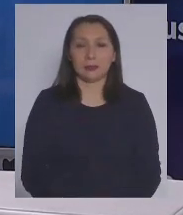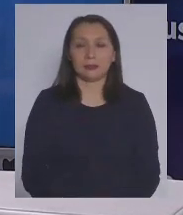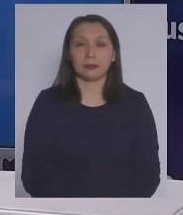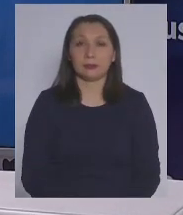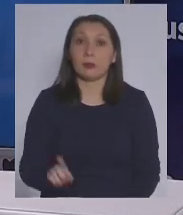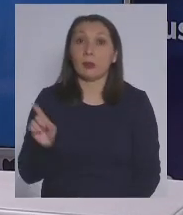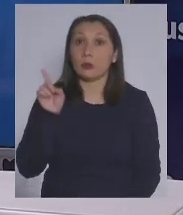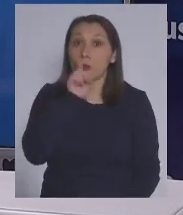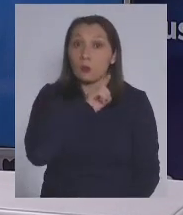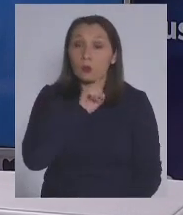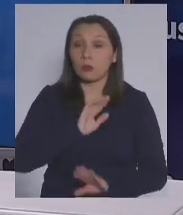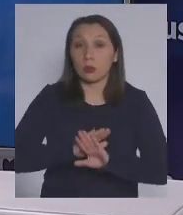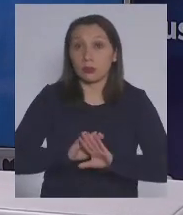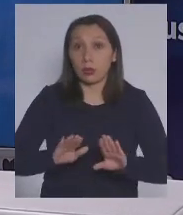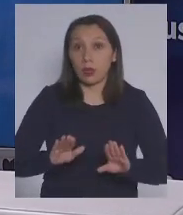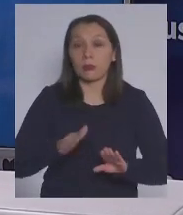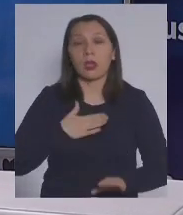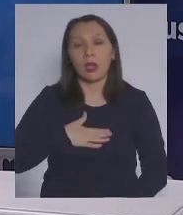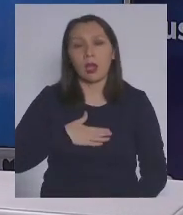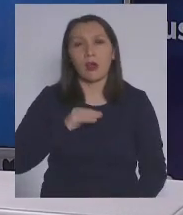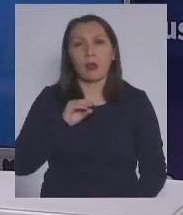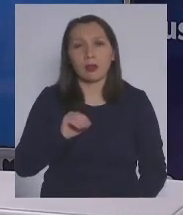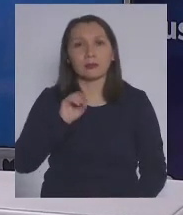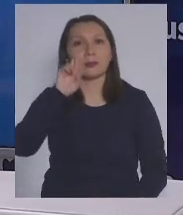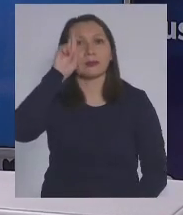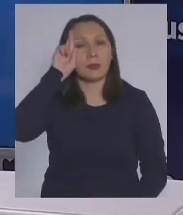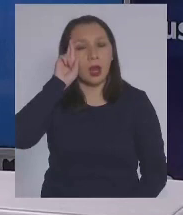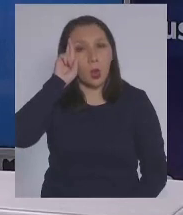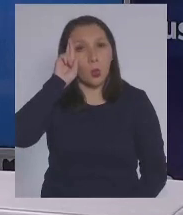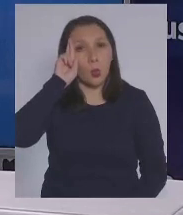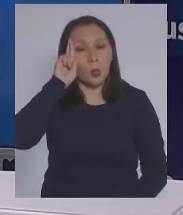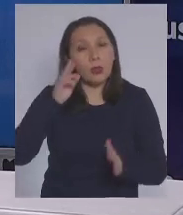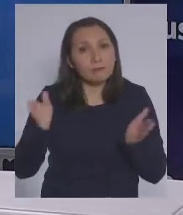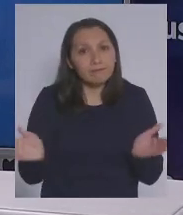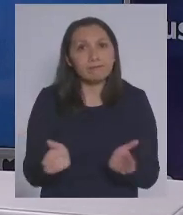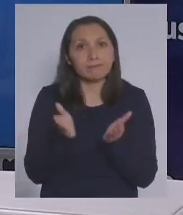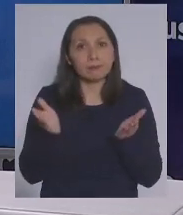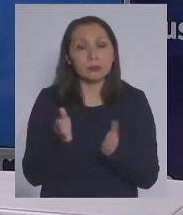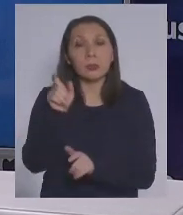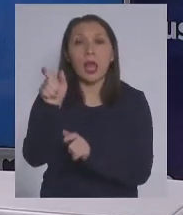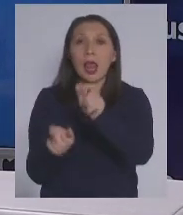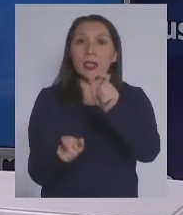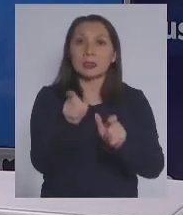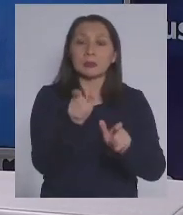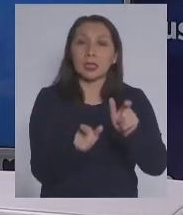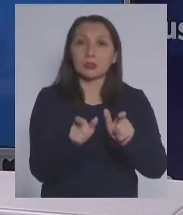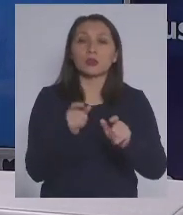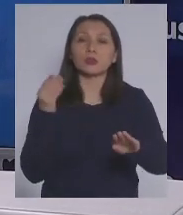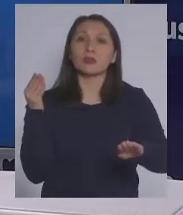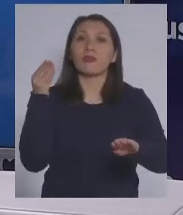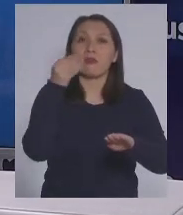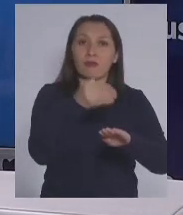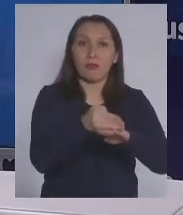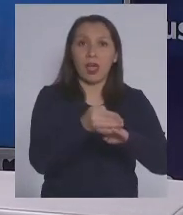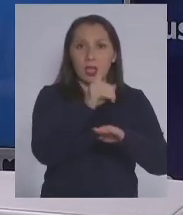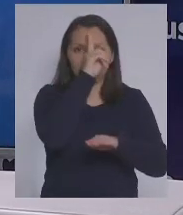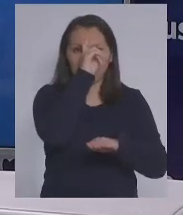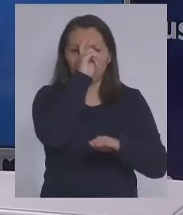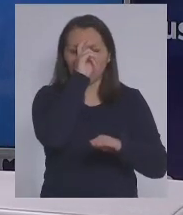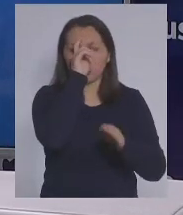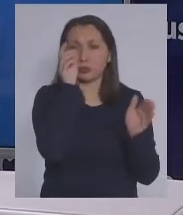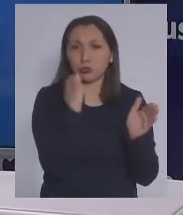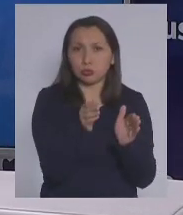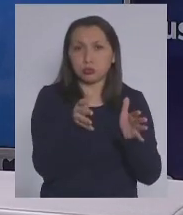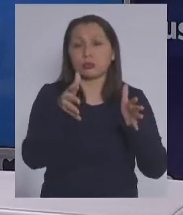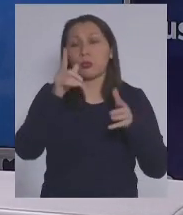finalmente y para terminar quisiera recordar y fomentar que las personas acudan a los establecimientos de